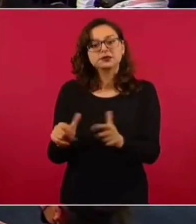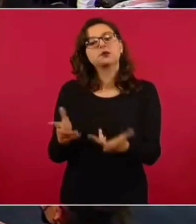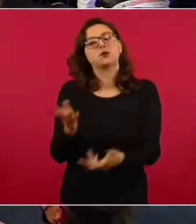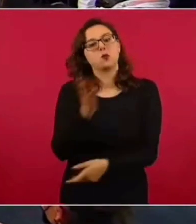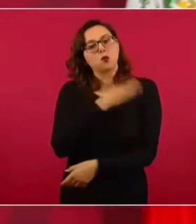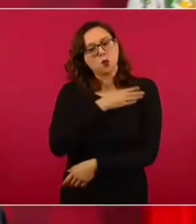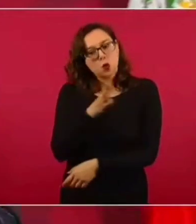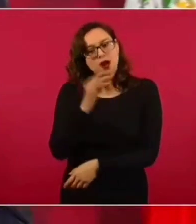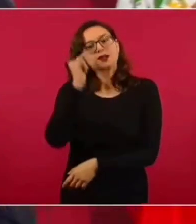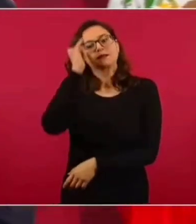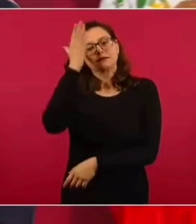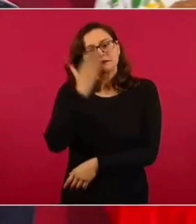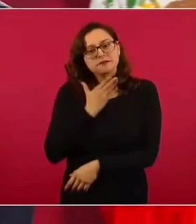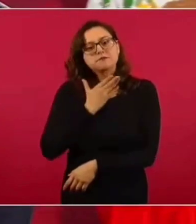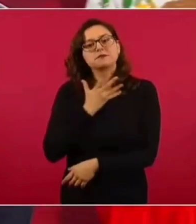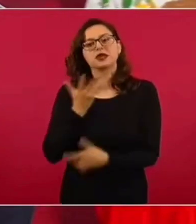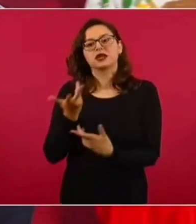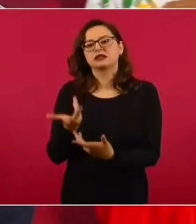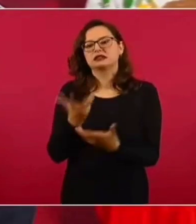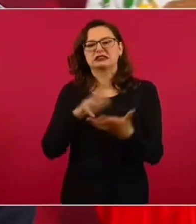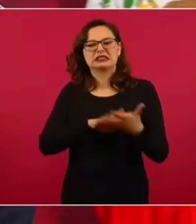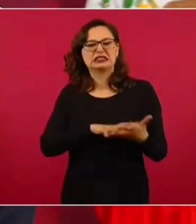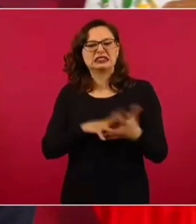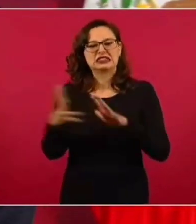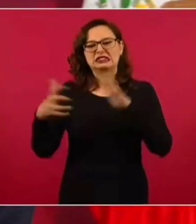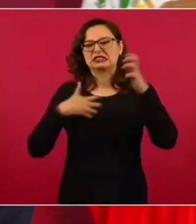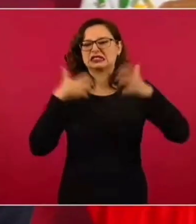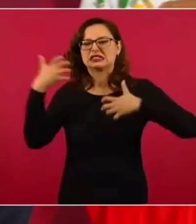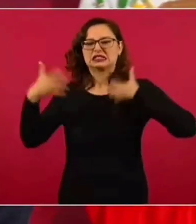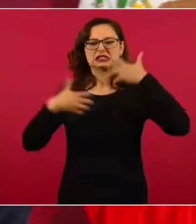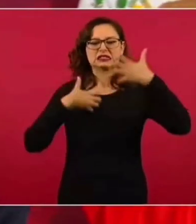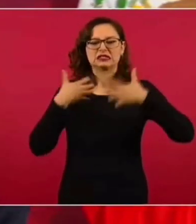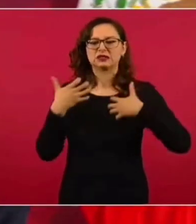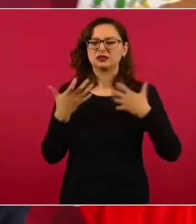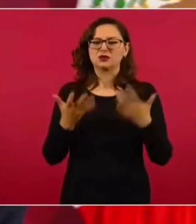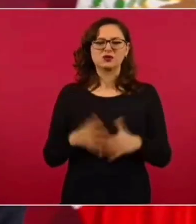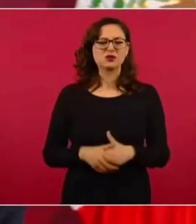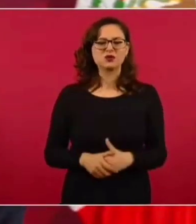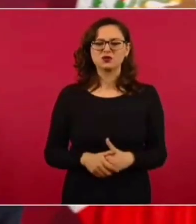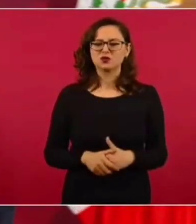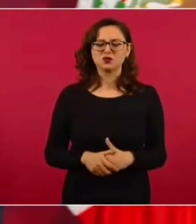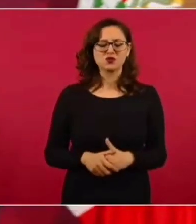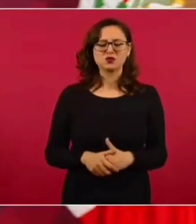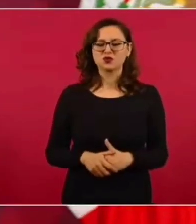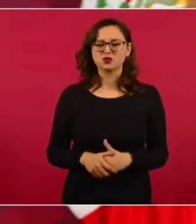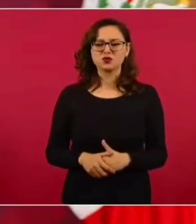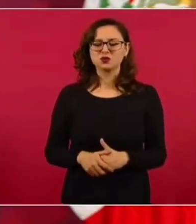esté apostando a la violencia en Colombia está actuando